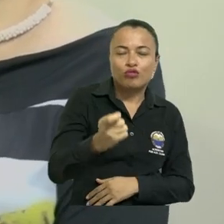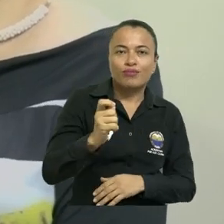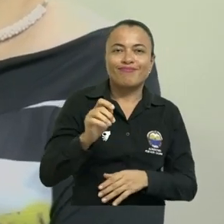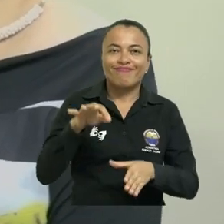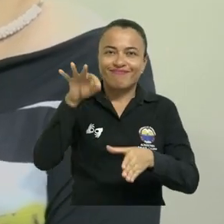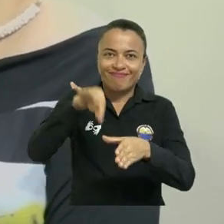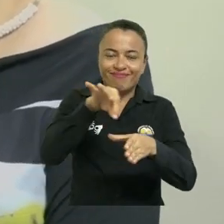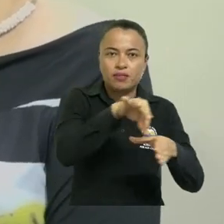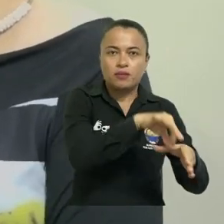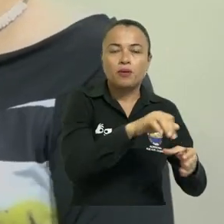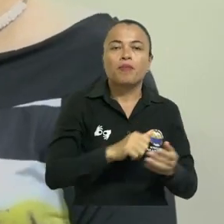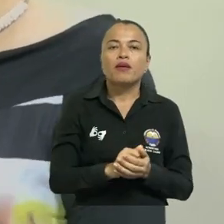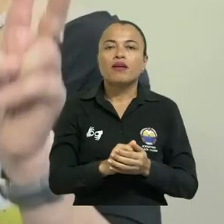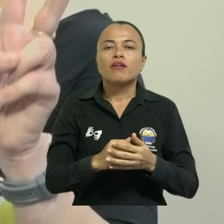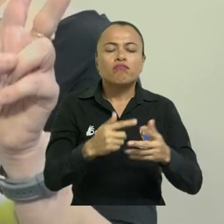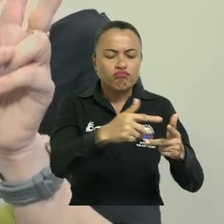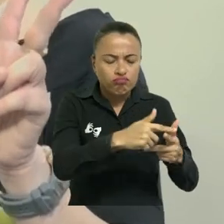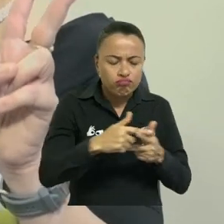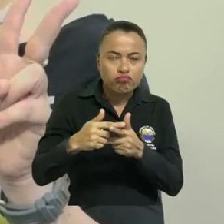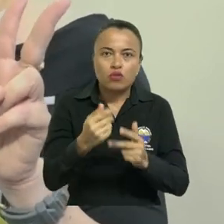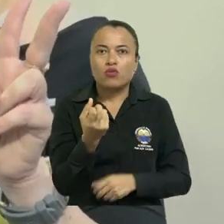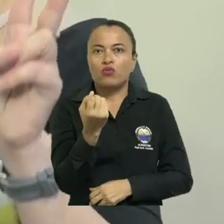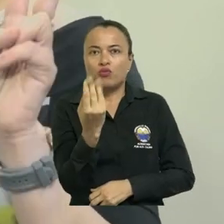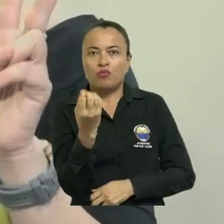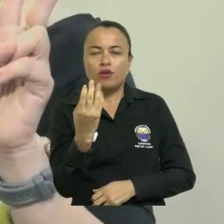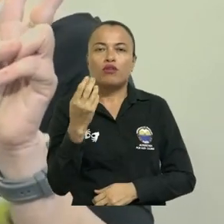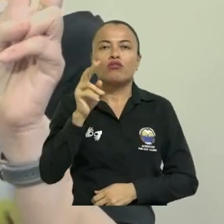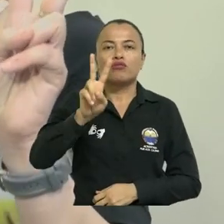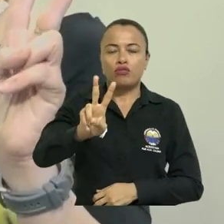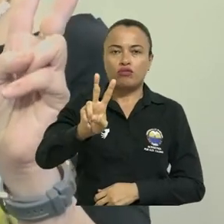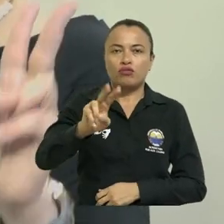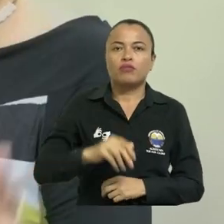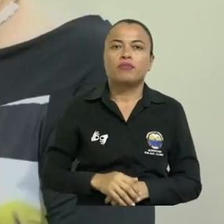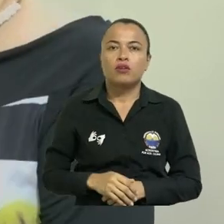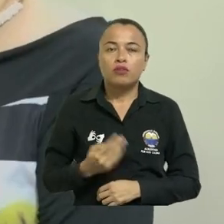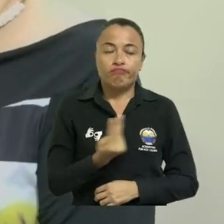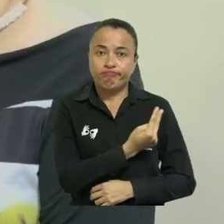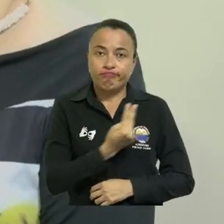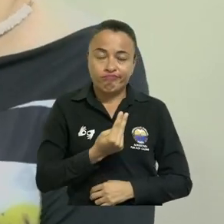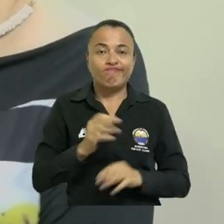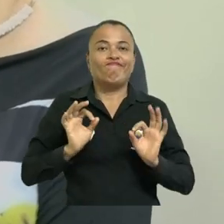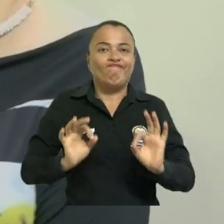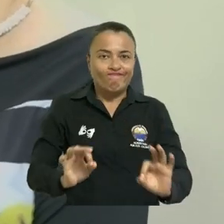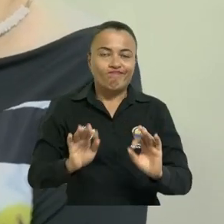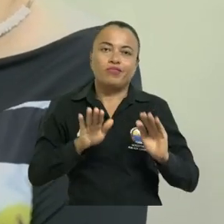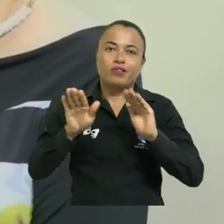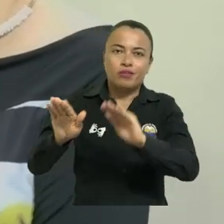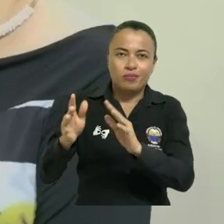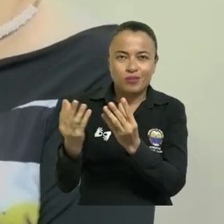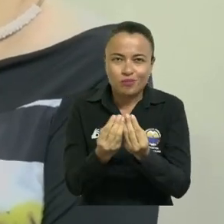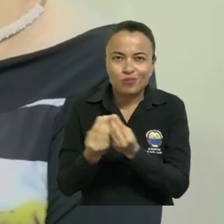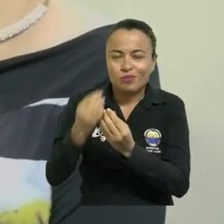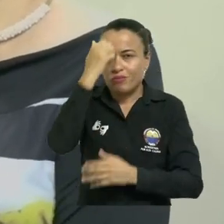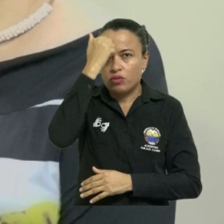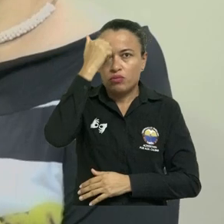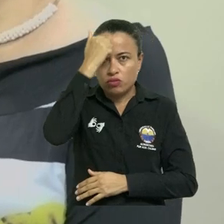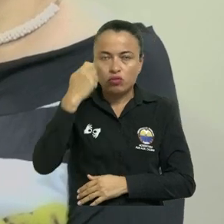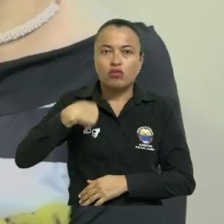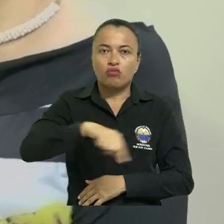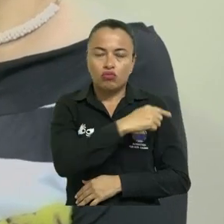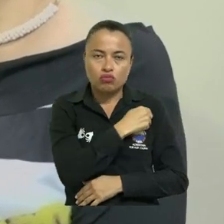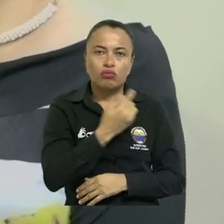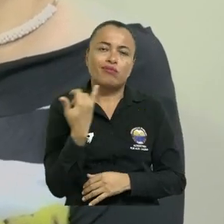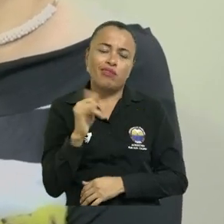en las presentes elecciones. Puedes ubicarnos en el tarjetón con el número 2. Consideramos que podemos ser buenos representantes de los